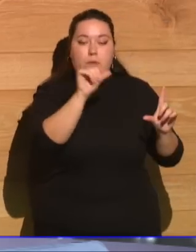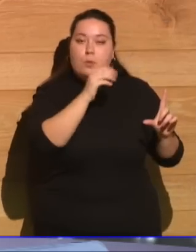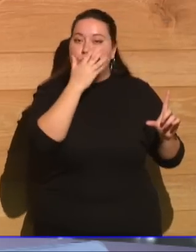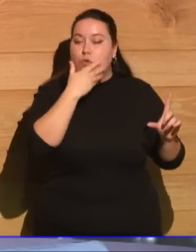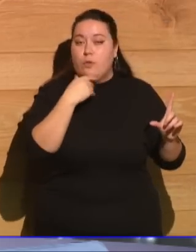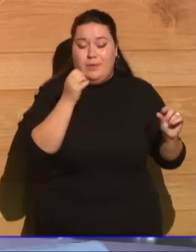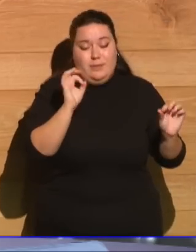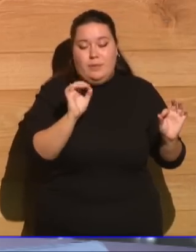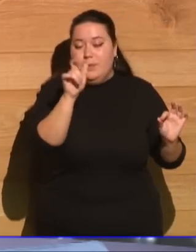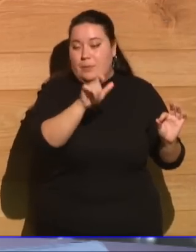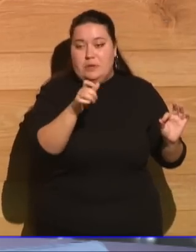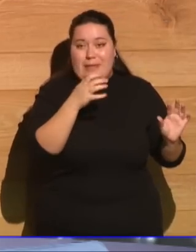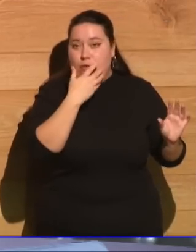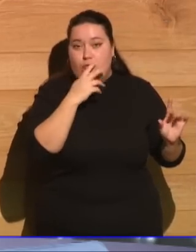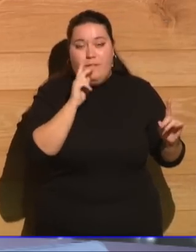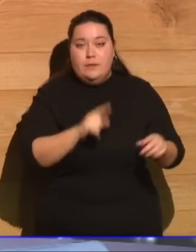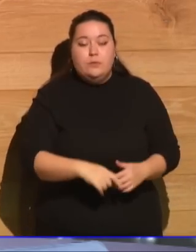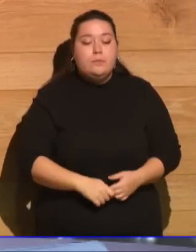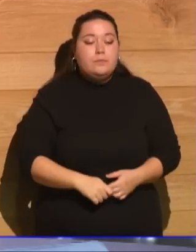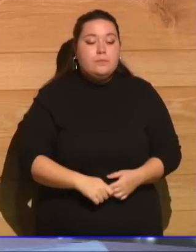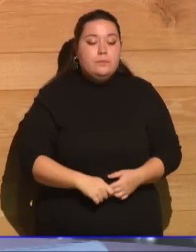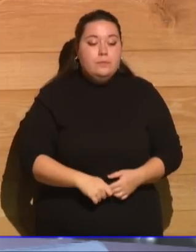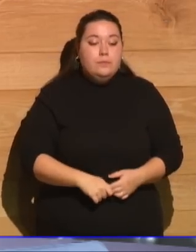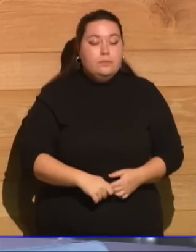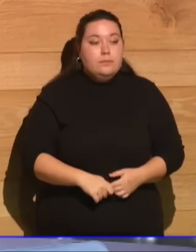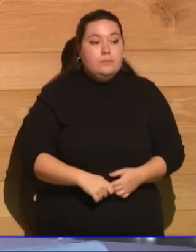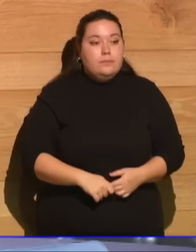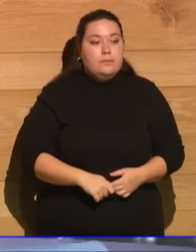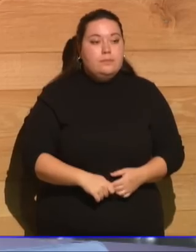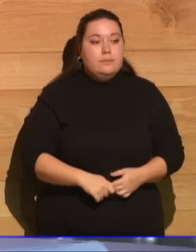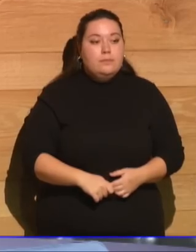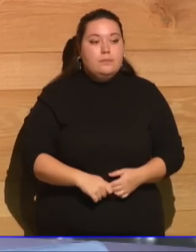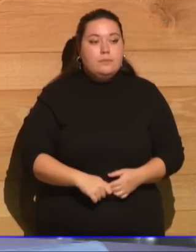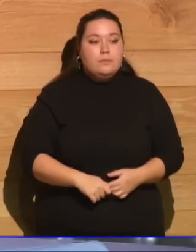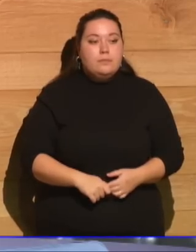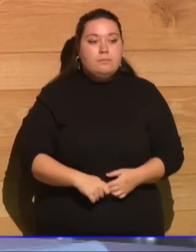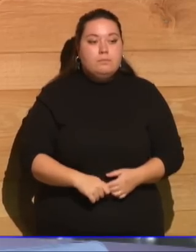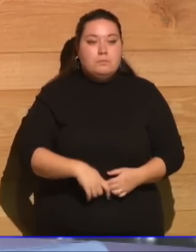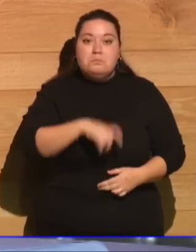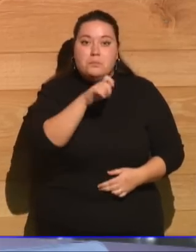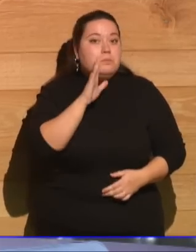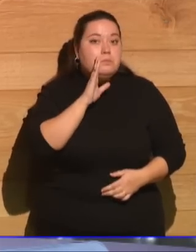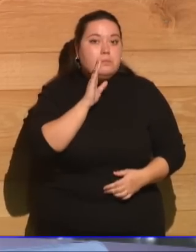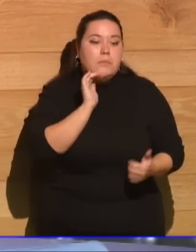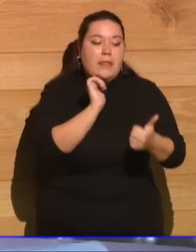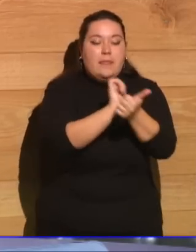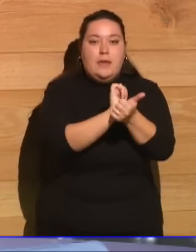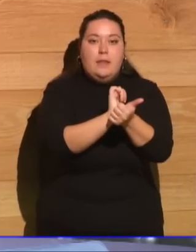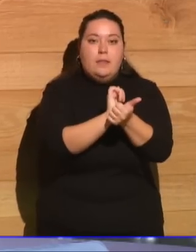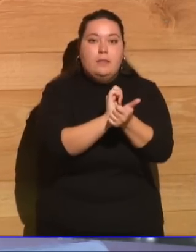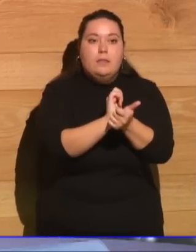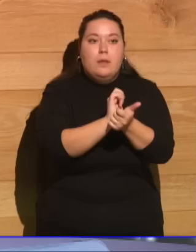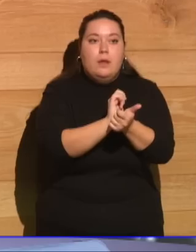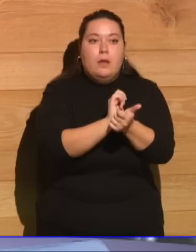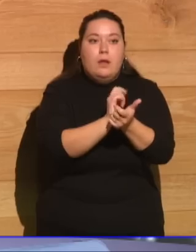gente que no la ha visto. Es detenida en Turquía con hachís en su... No